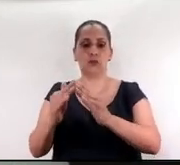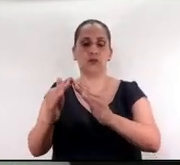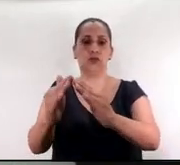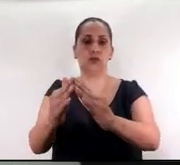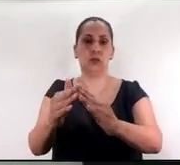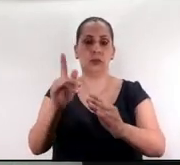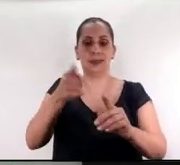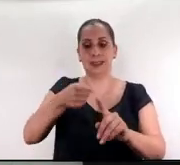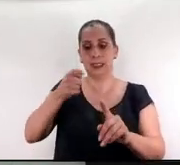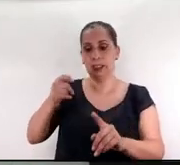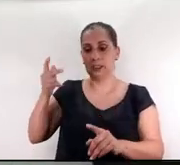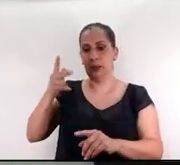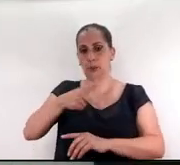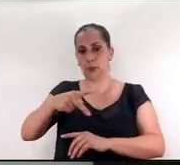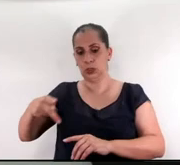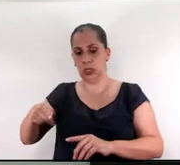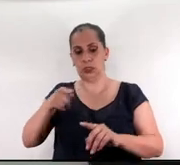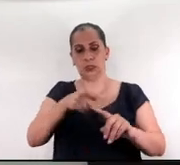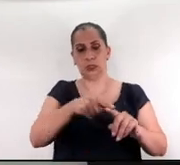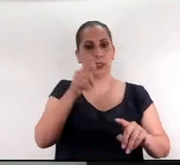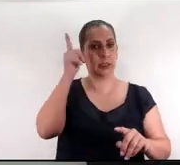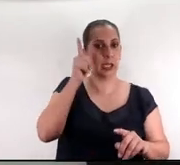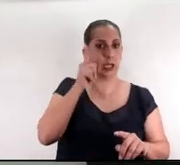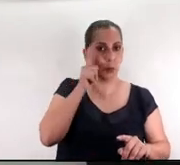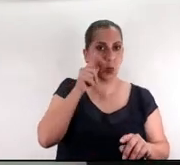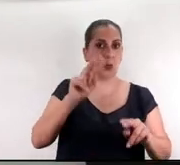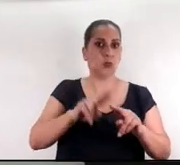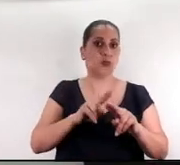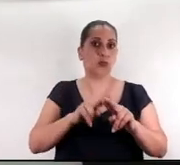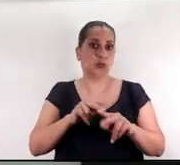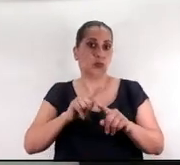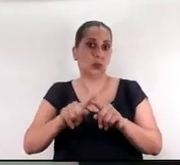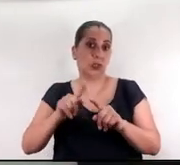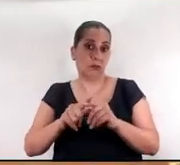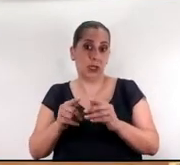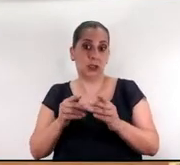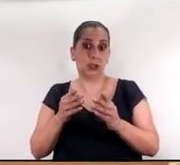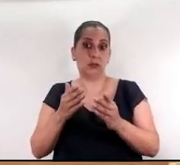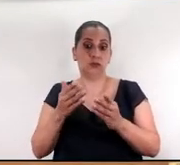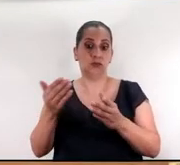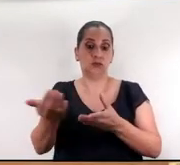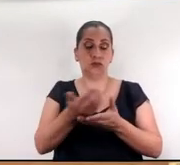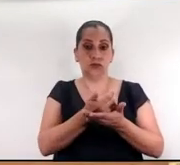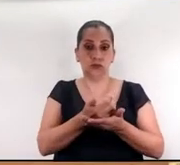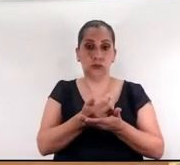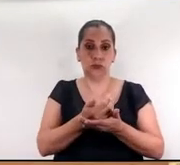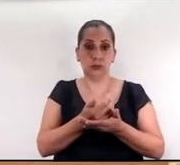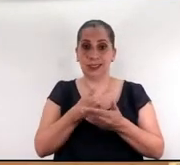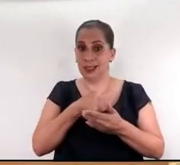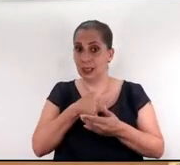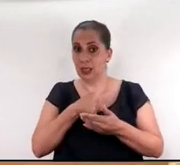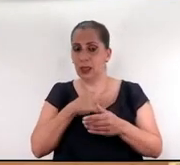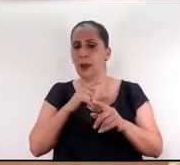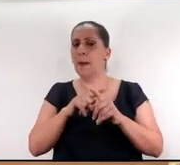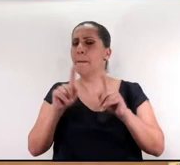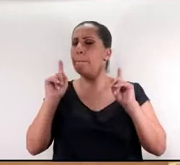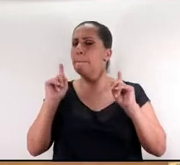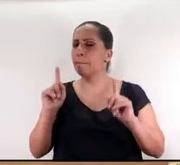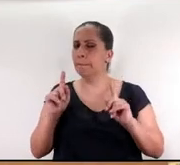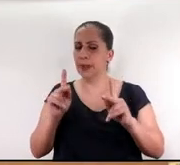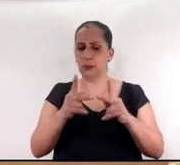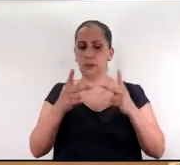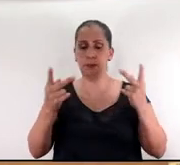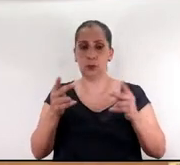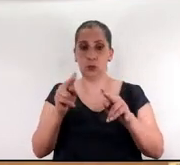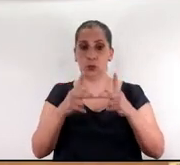Arenas, Limón, aprovechando y remozando los derechos de vía y las intervenciones existentes. Sin embargo, en el diario La Nación, el